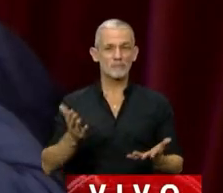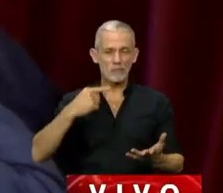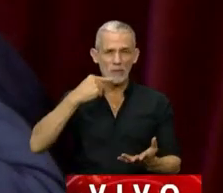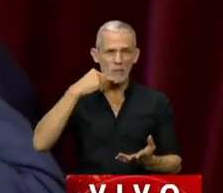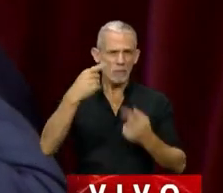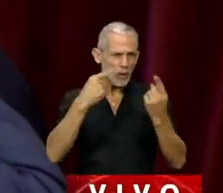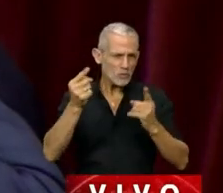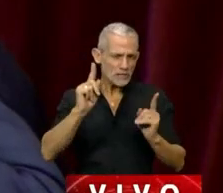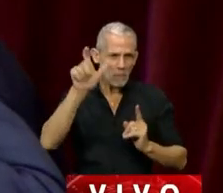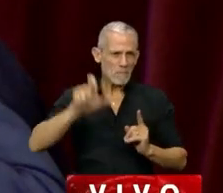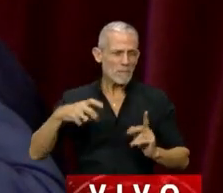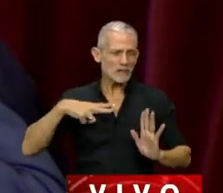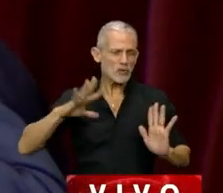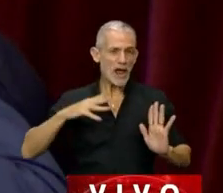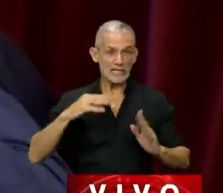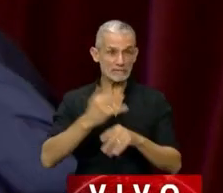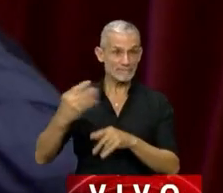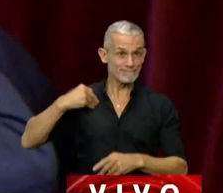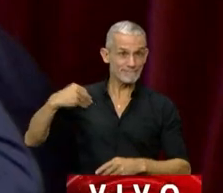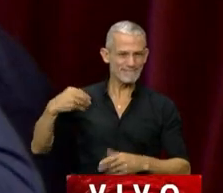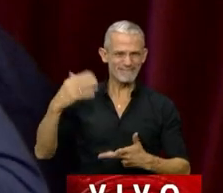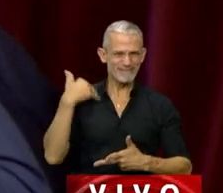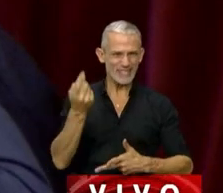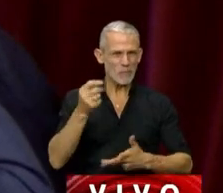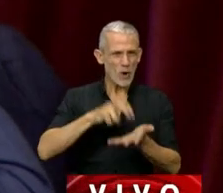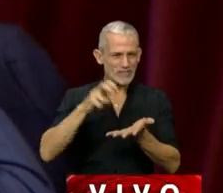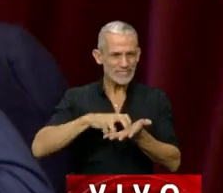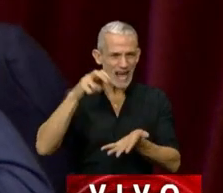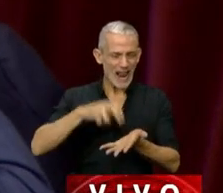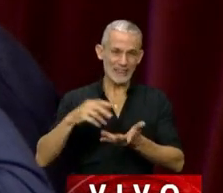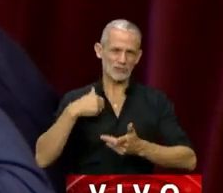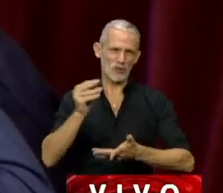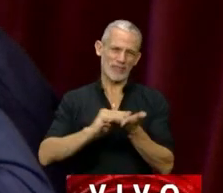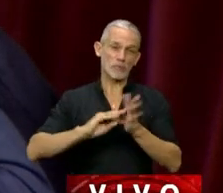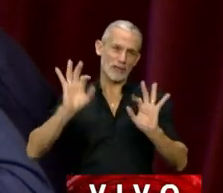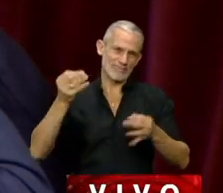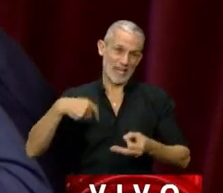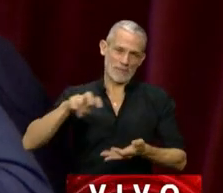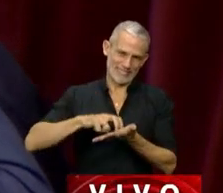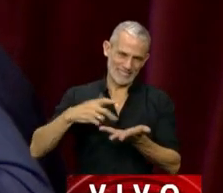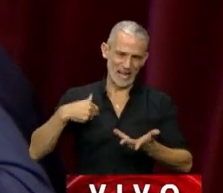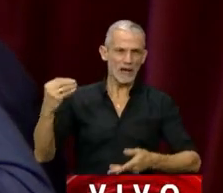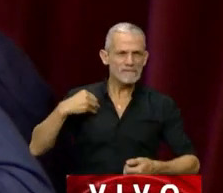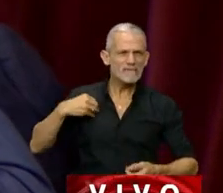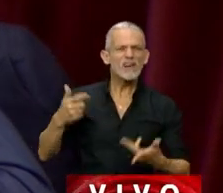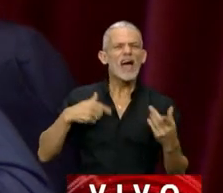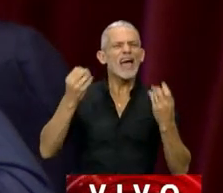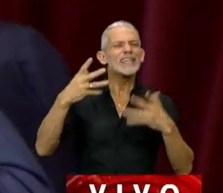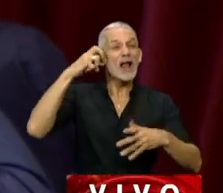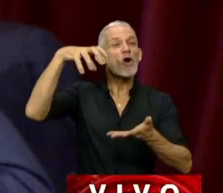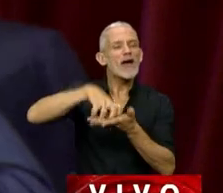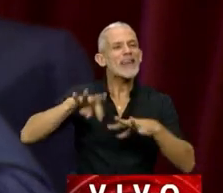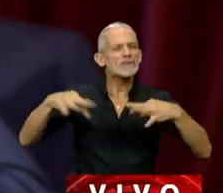preguntas personales, ¿no?, que siempre me hacen en Salta. Hace poco tiempo, saben que soy diputado nacional, me preguntan siempre qué tal el